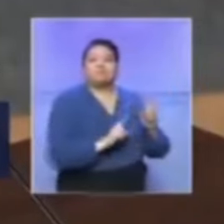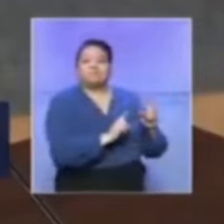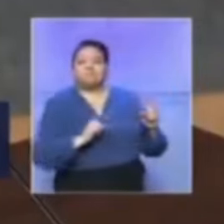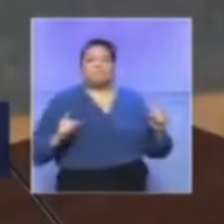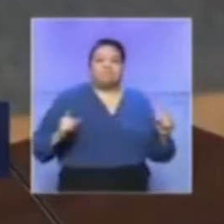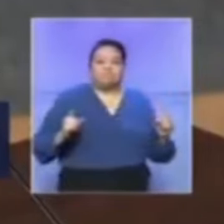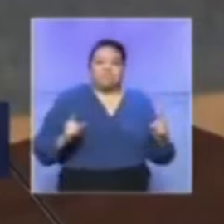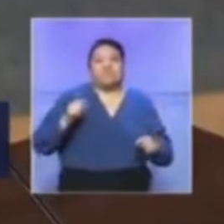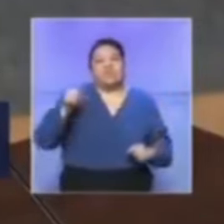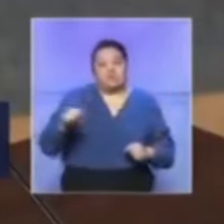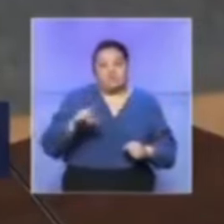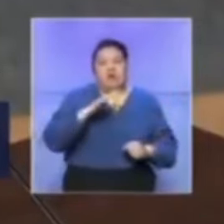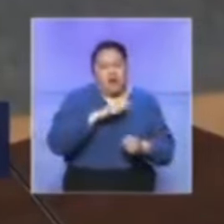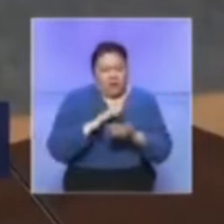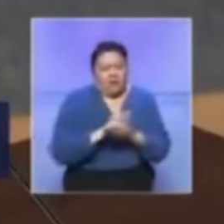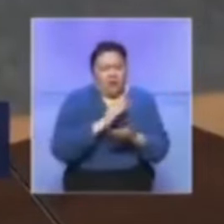están las cosas y